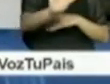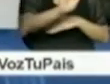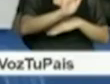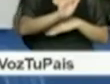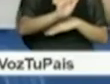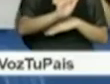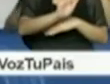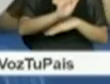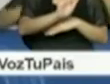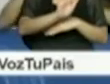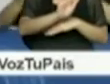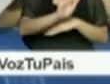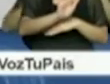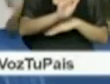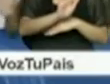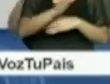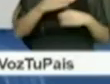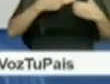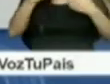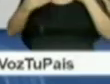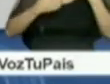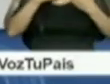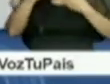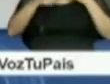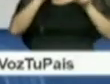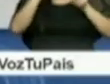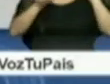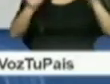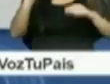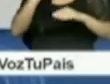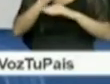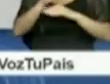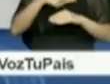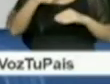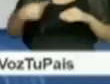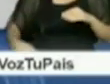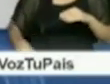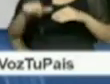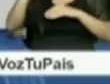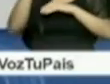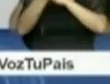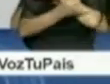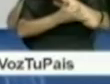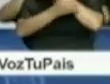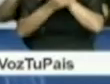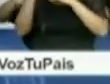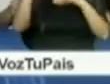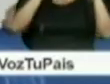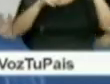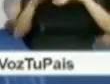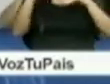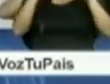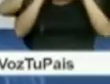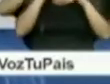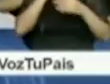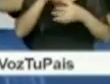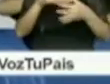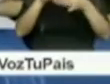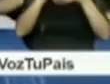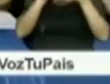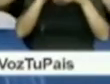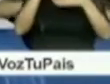enorme entusiasmo de los trabajadores ecuatorianos, chinos y de otras nacionalidades que fueron parte de